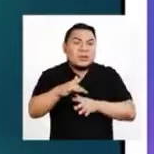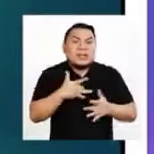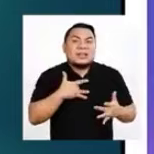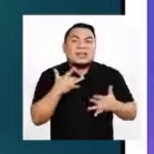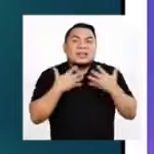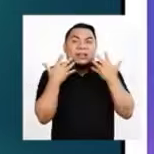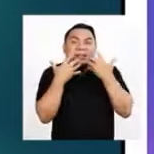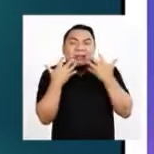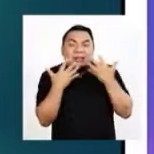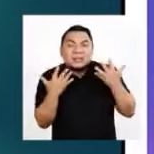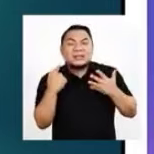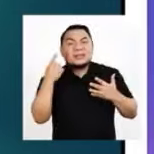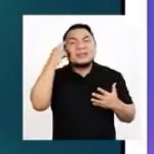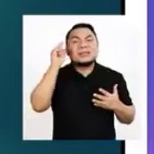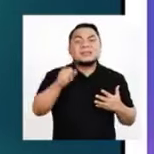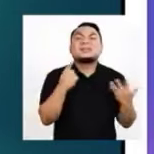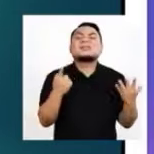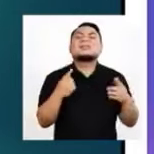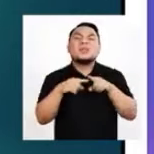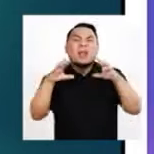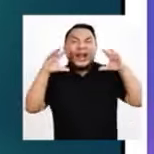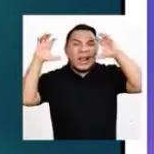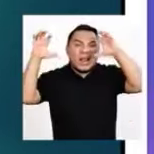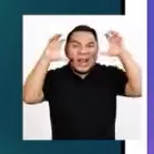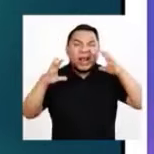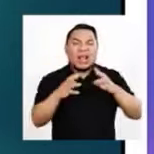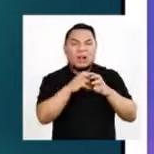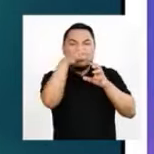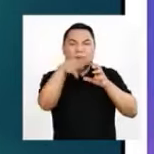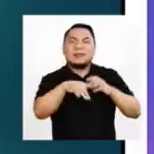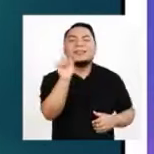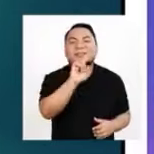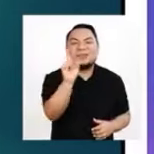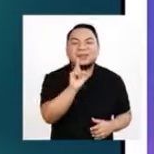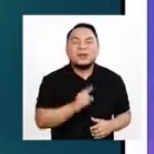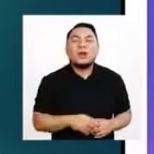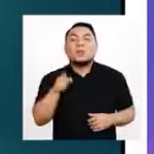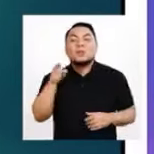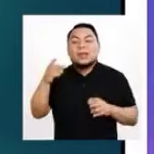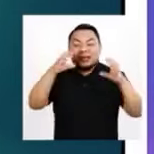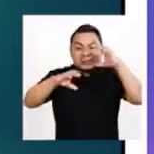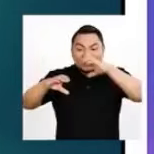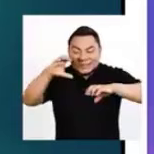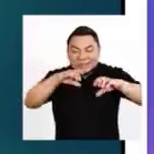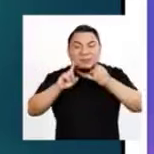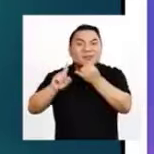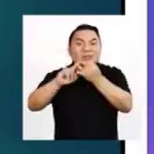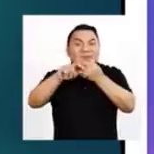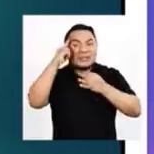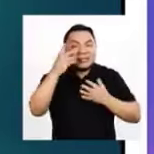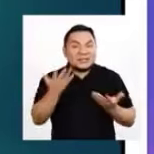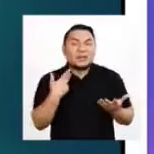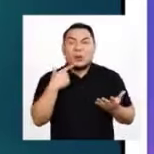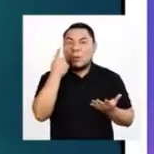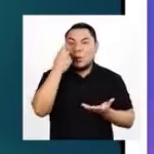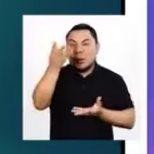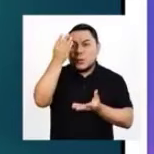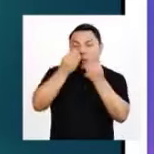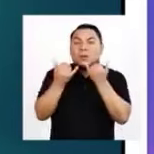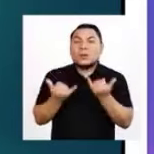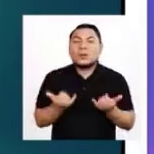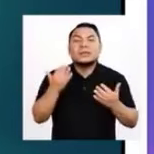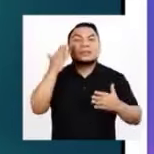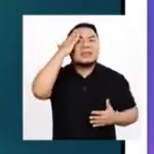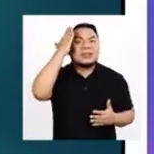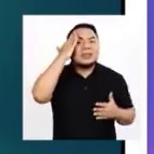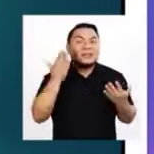naturales que nos provocan ansiedad no son producto de monstruos, dioses vengativos o titanes enojados, sino que gracias a la ciencia moderna y otras formas de adquisición